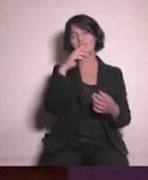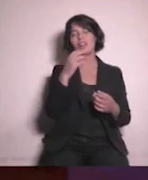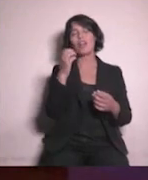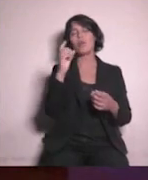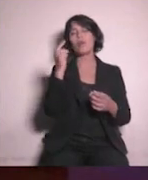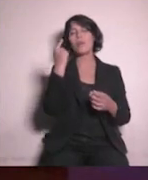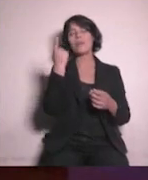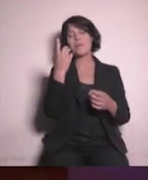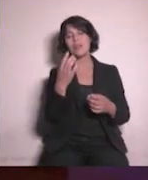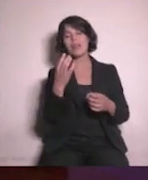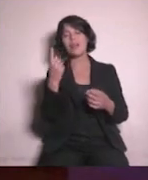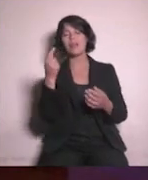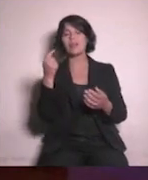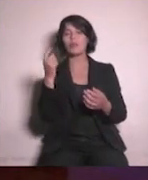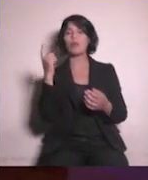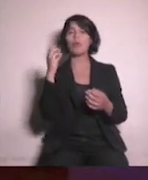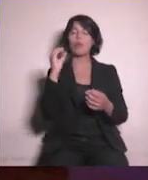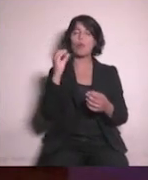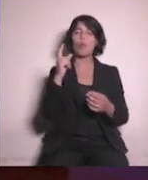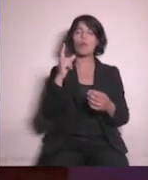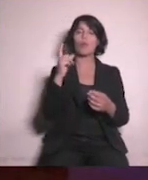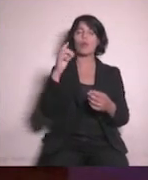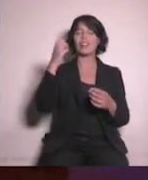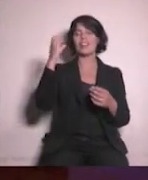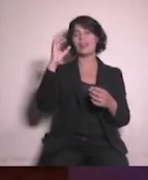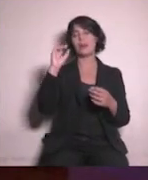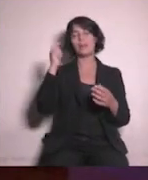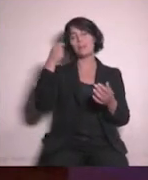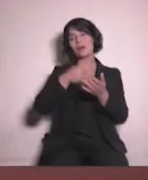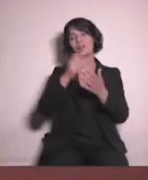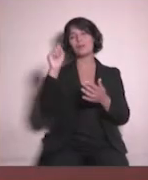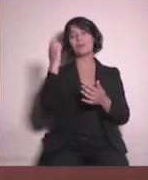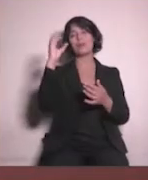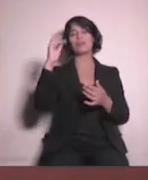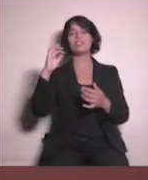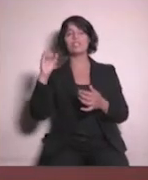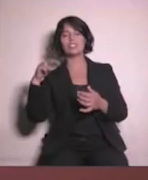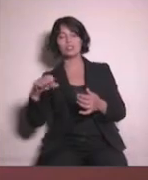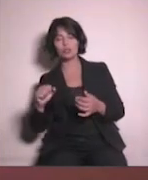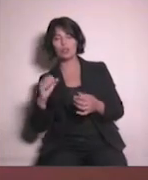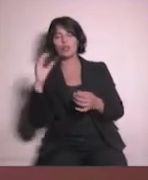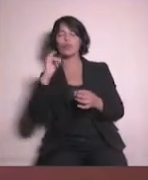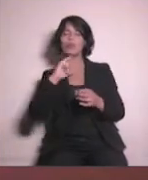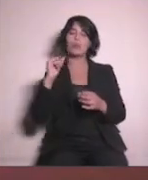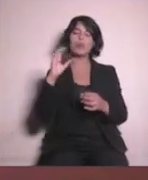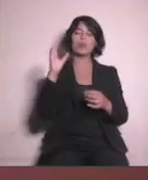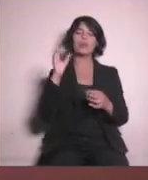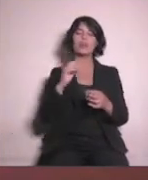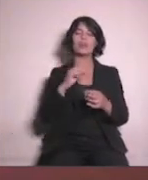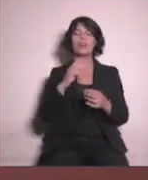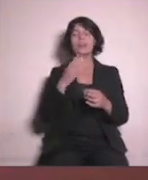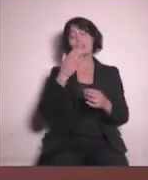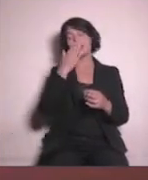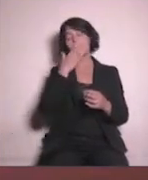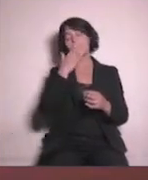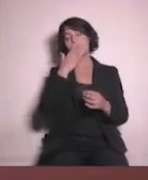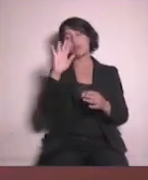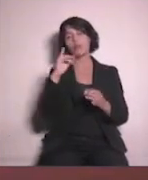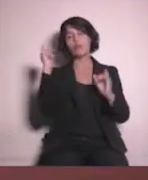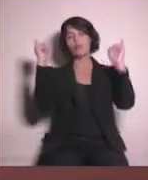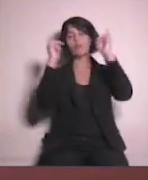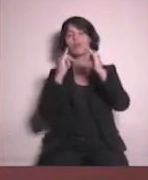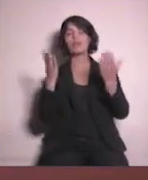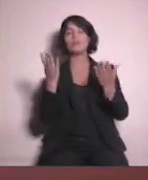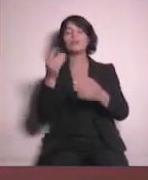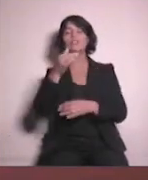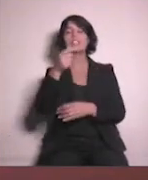cotización? Es difícil. O es totalmente distinta para cada una de ellas. La manera universal en que se cobra y